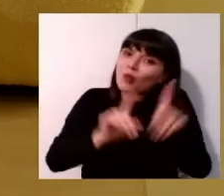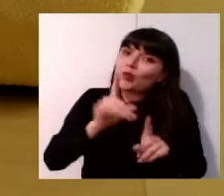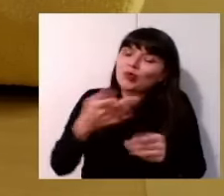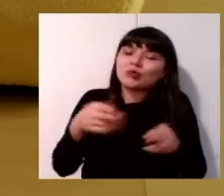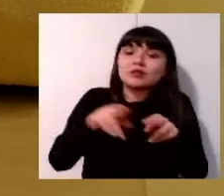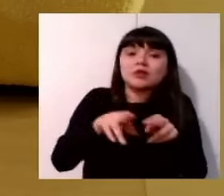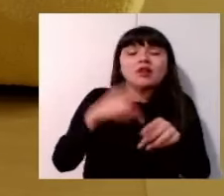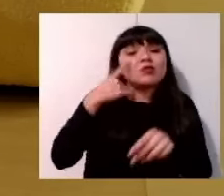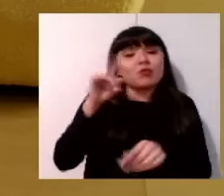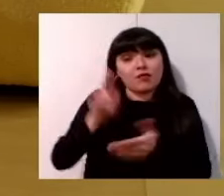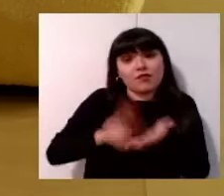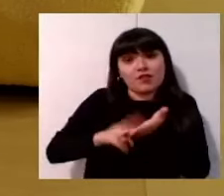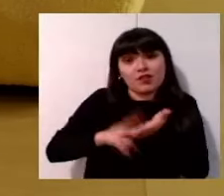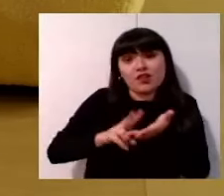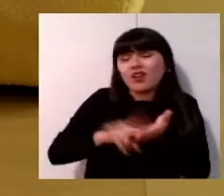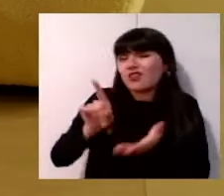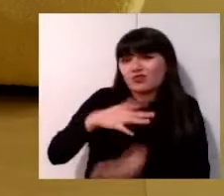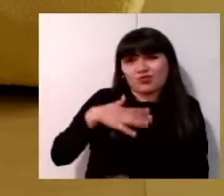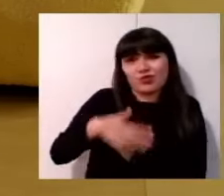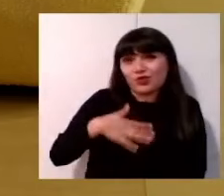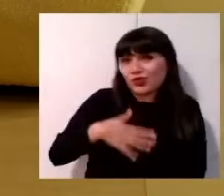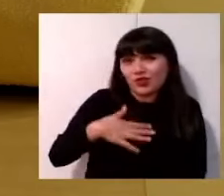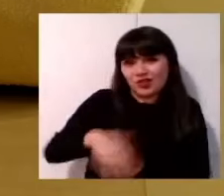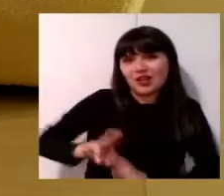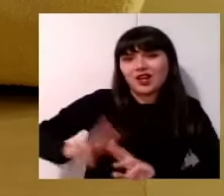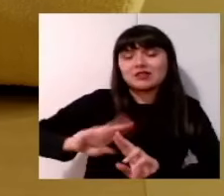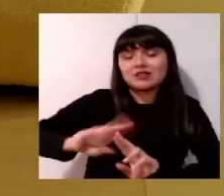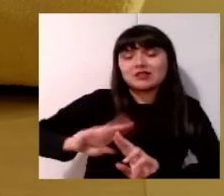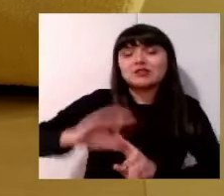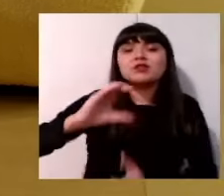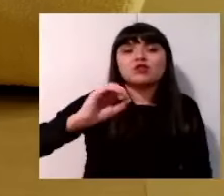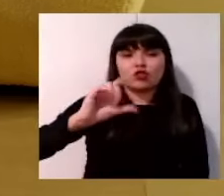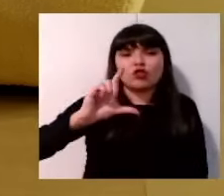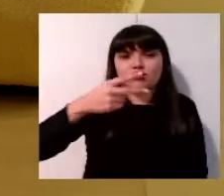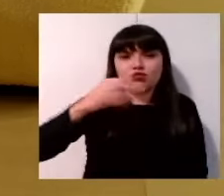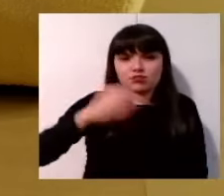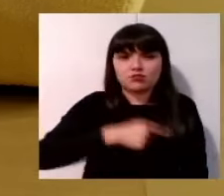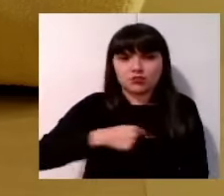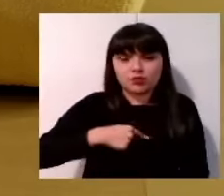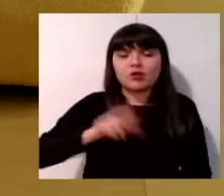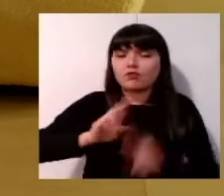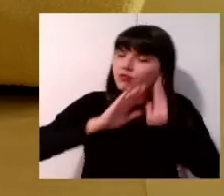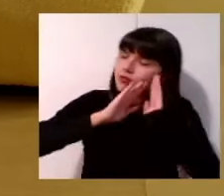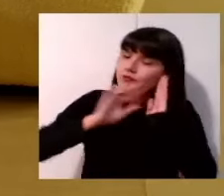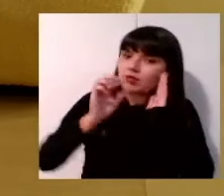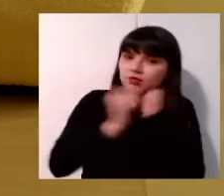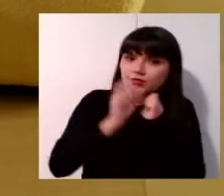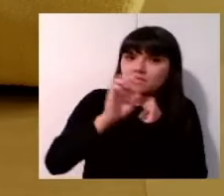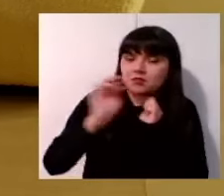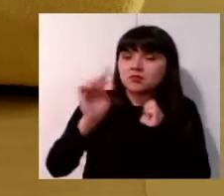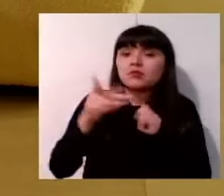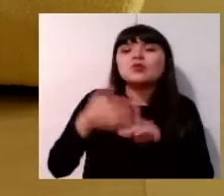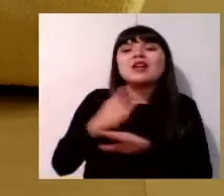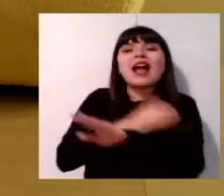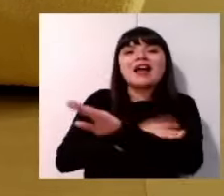hacer colecho, o sea, no quiere dormir con sus hijos, lo ideal es hacerlo antes del año de vida. Y hay que entender que se recomienda